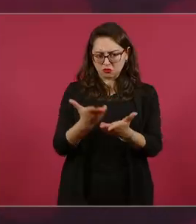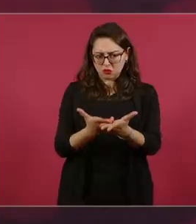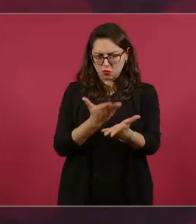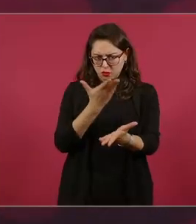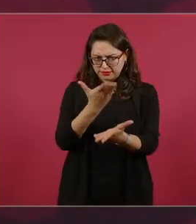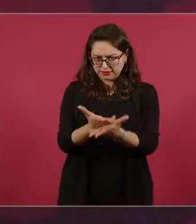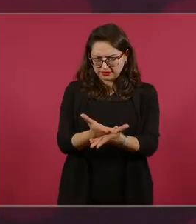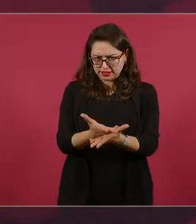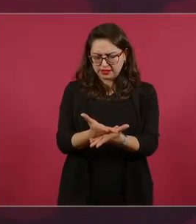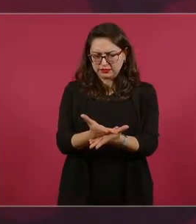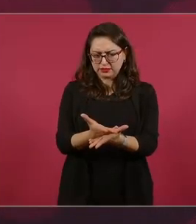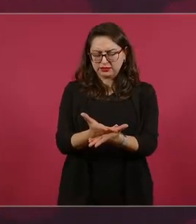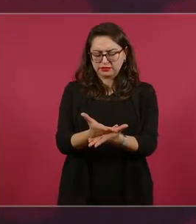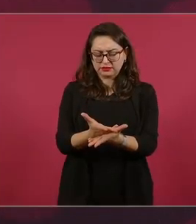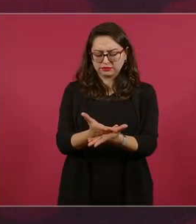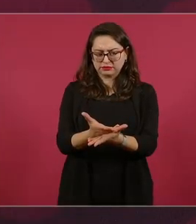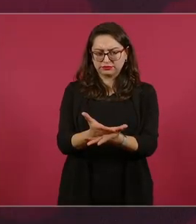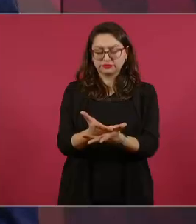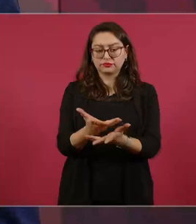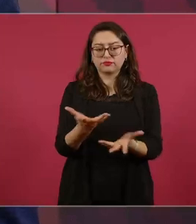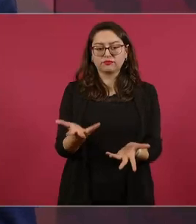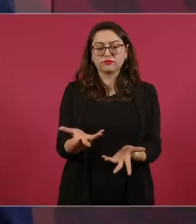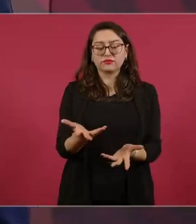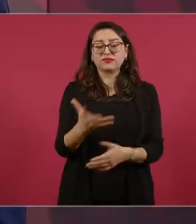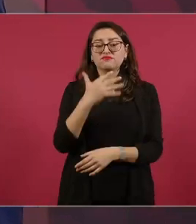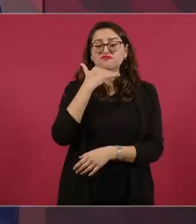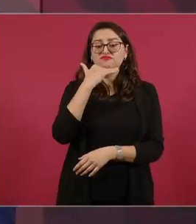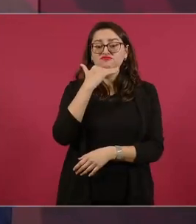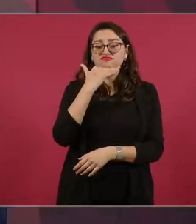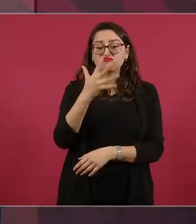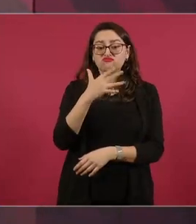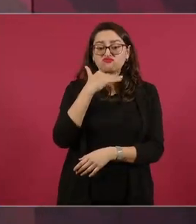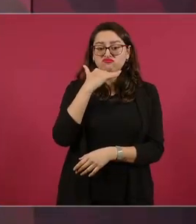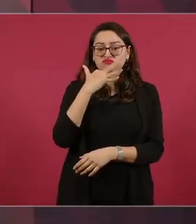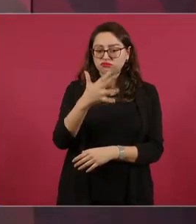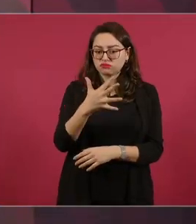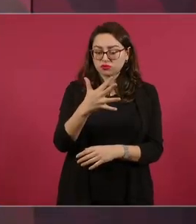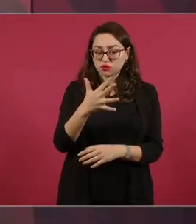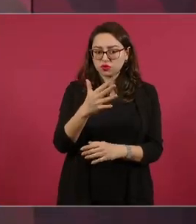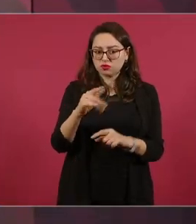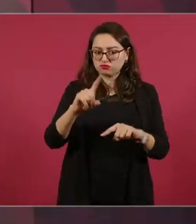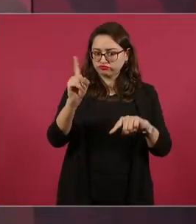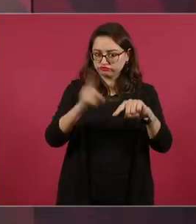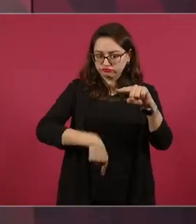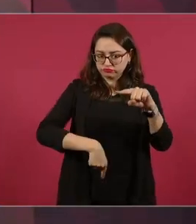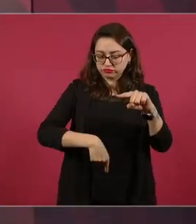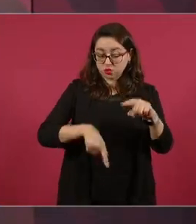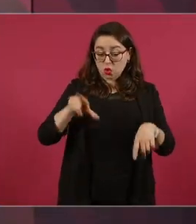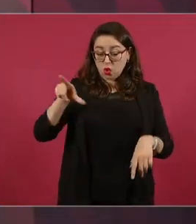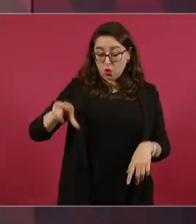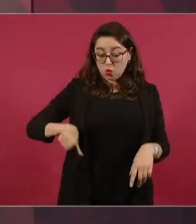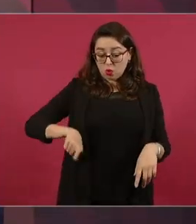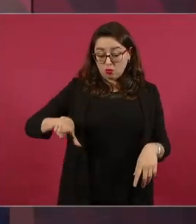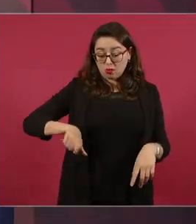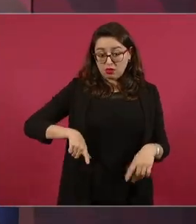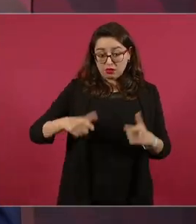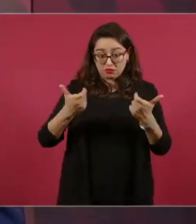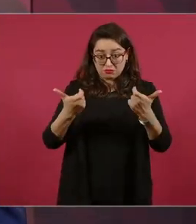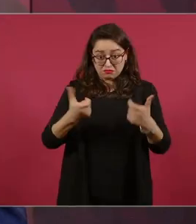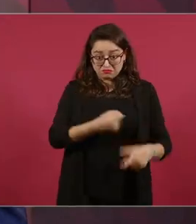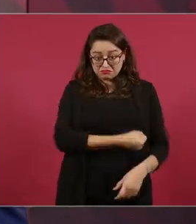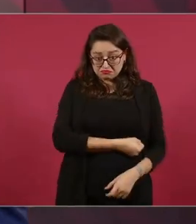millones, combatiendo la corrupción y con un plan de austeridad republicano. Ahí